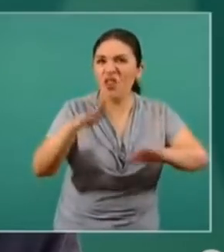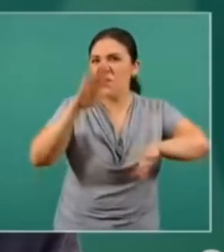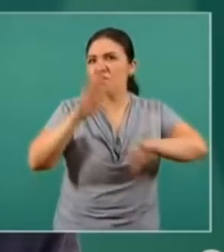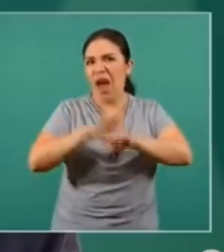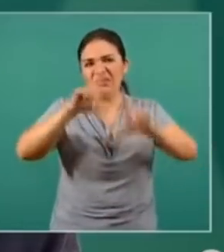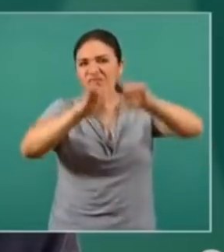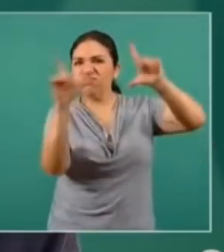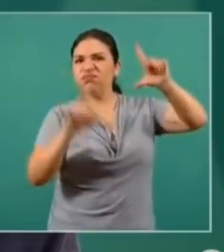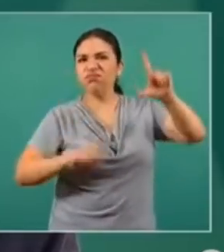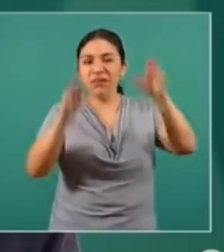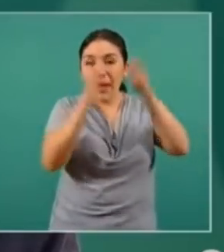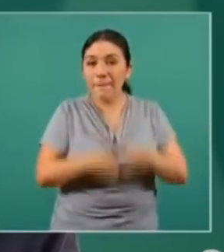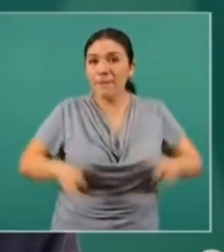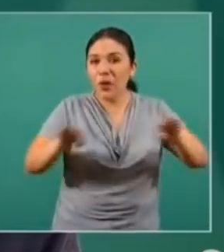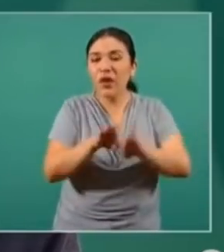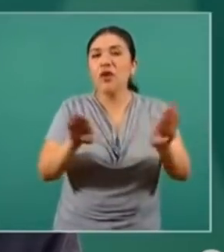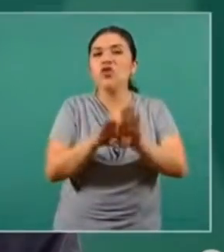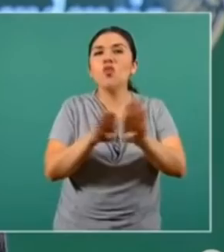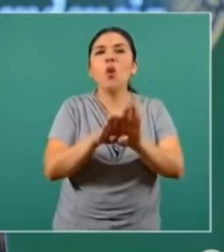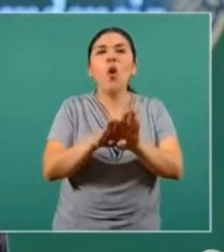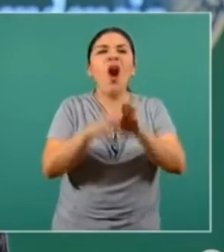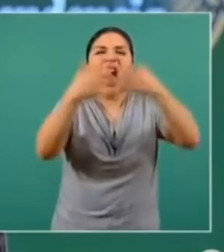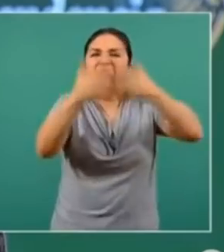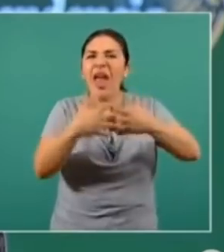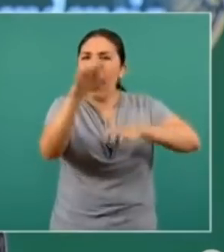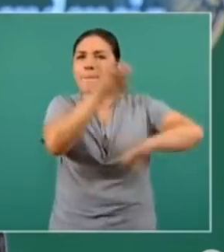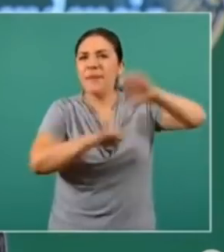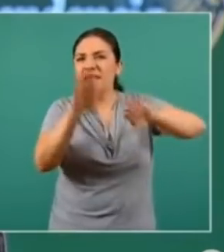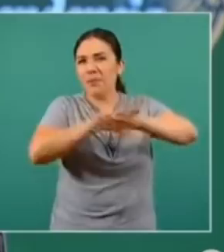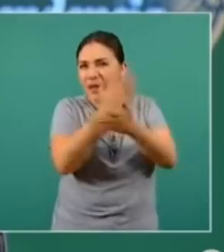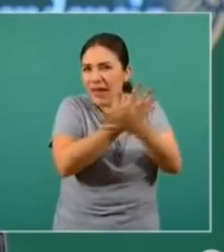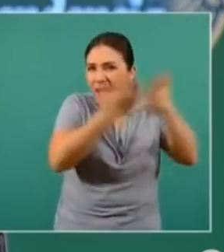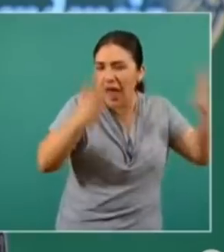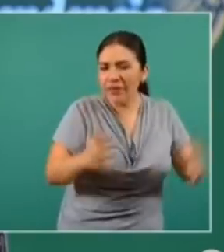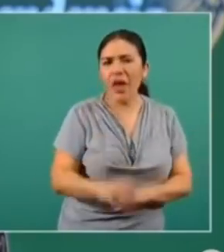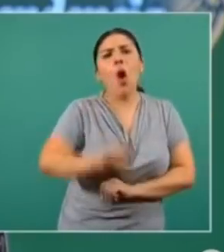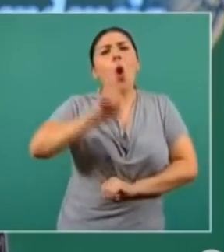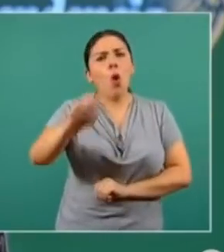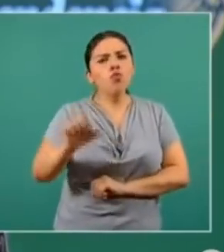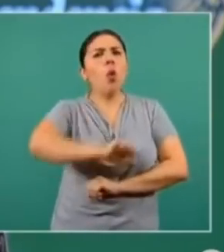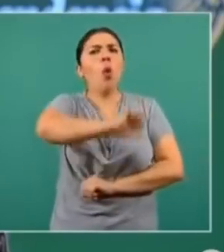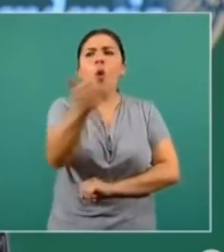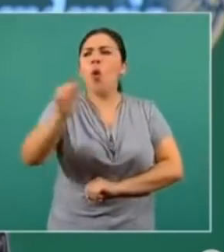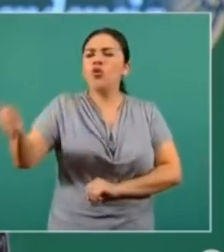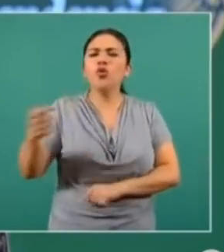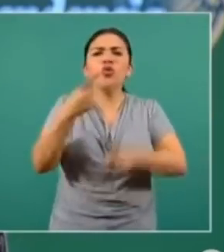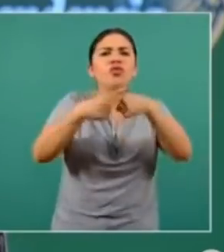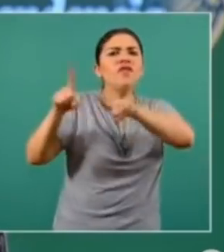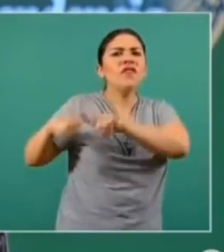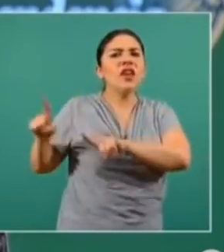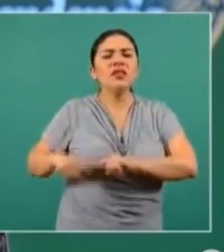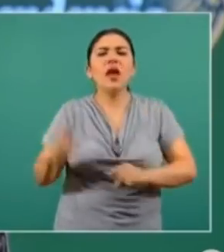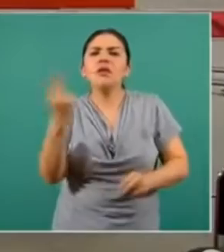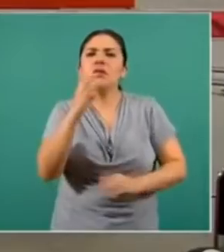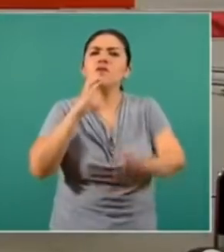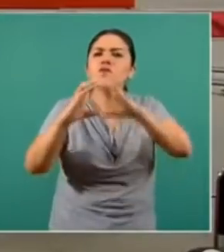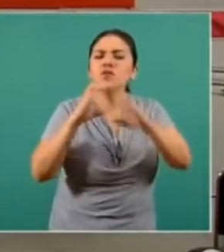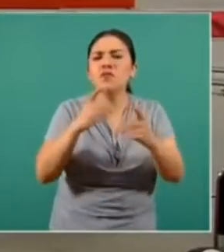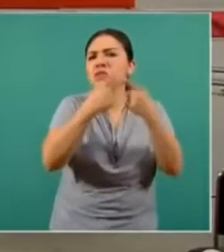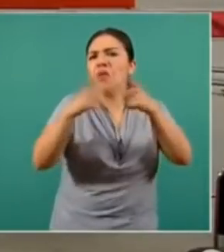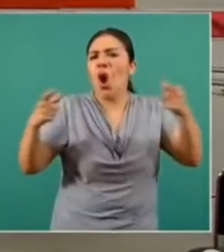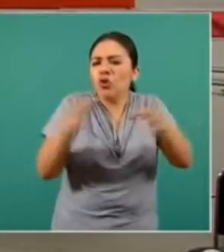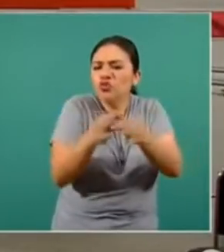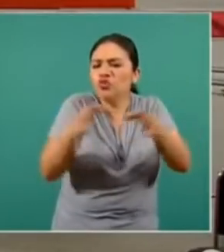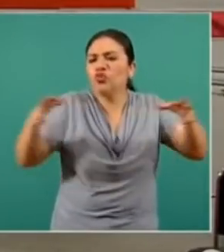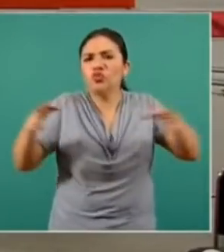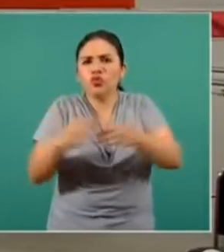alcance nacional, los llamados medios corporativos, a una diversidad de medios sociales de distinto tamaño, por